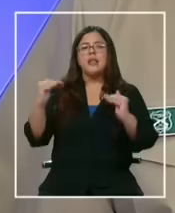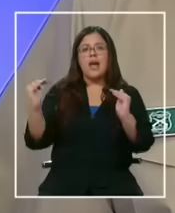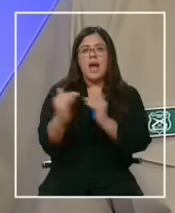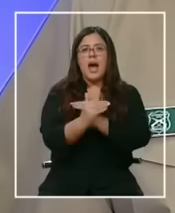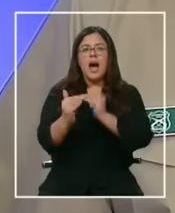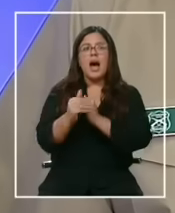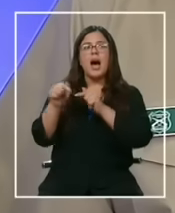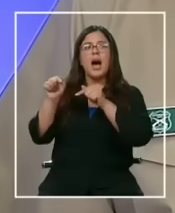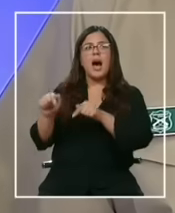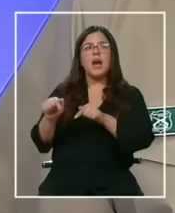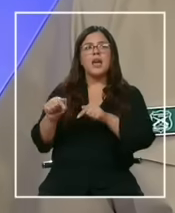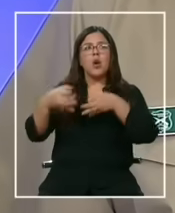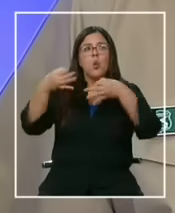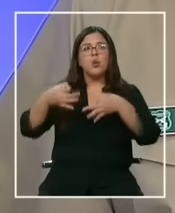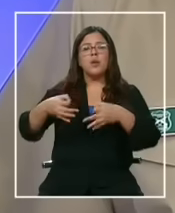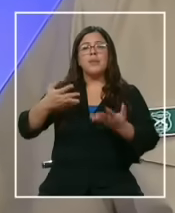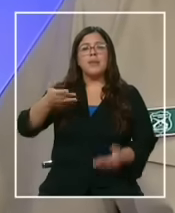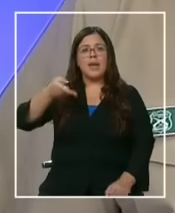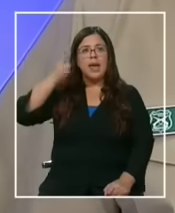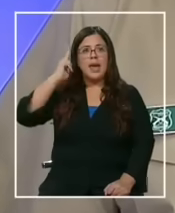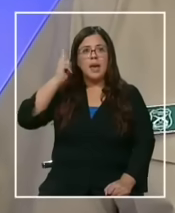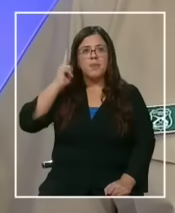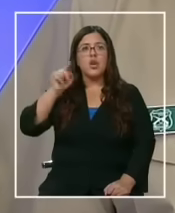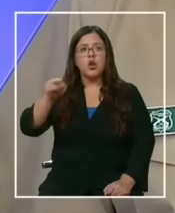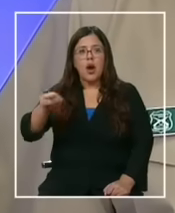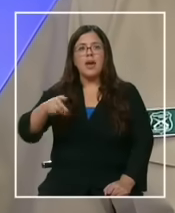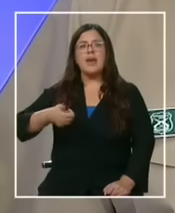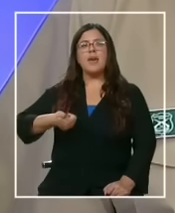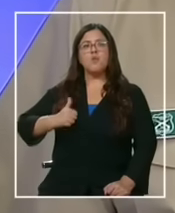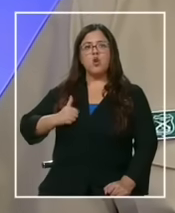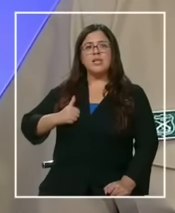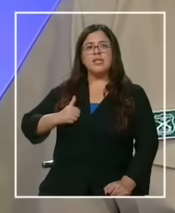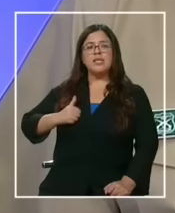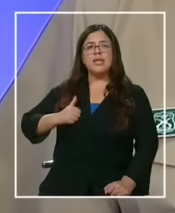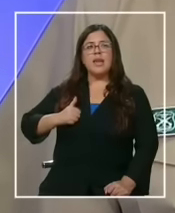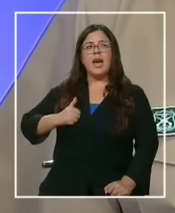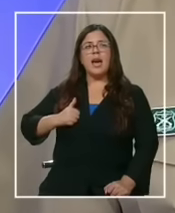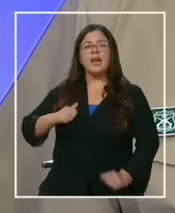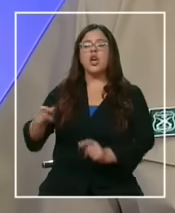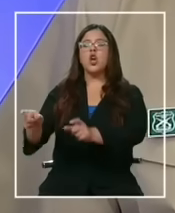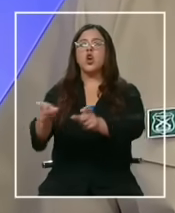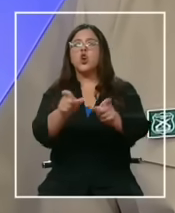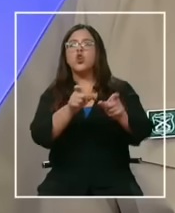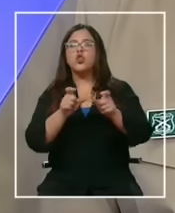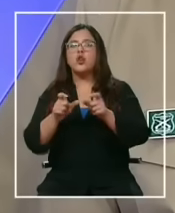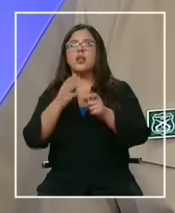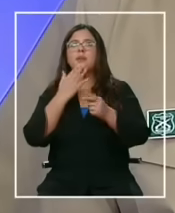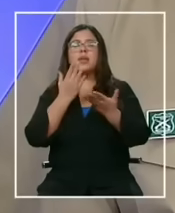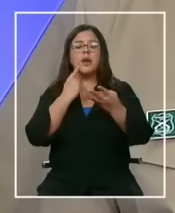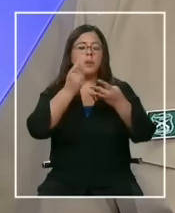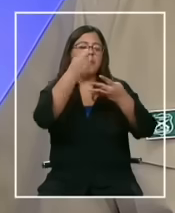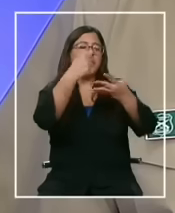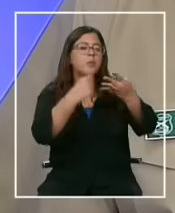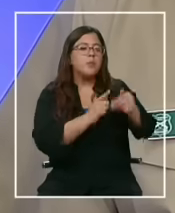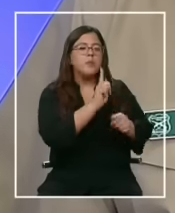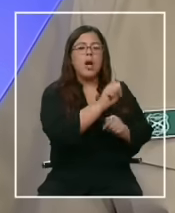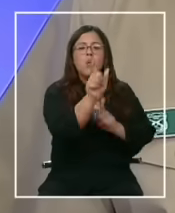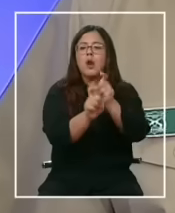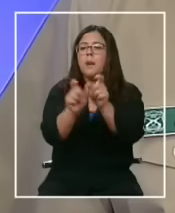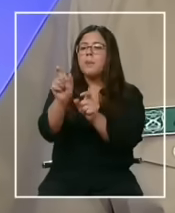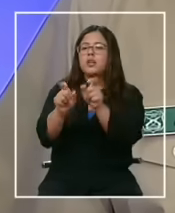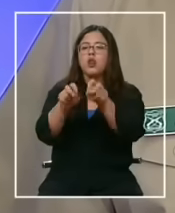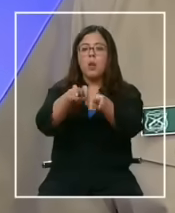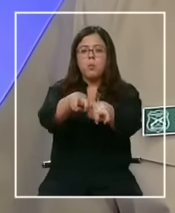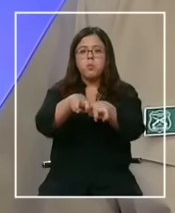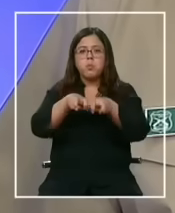dentro de uno de estos buses interurbanos que la policía eh controla y hace un registro de cada una de las personas que está